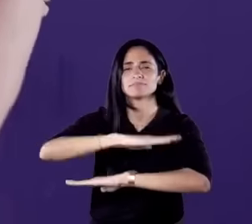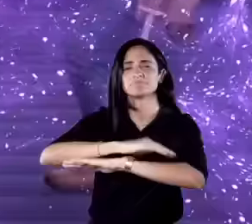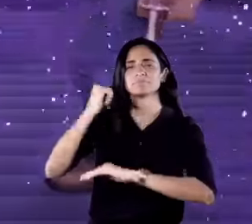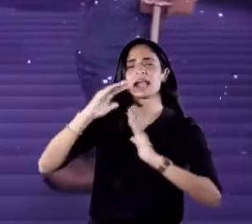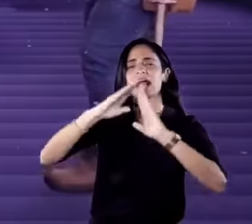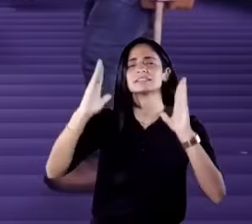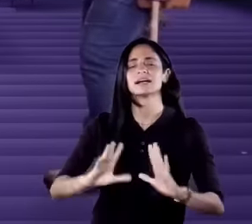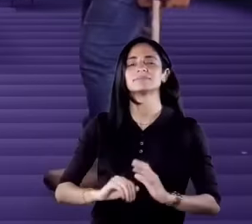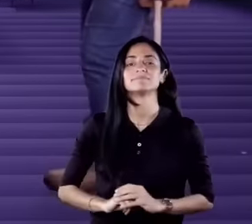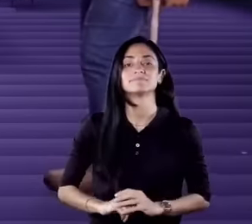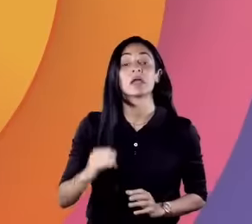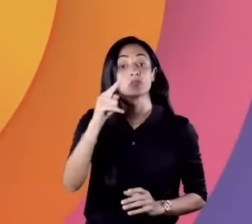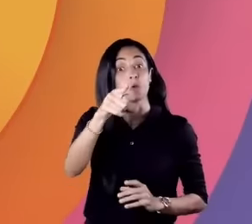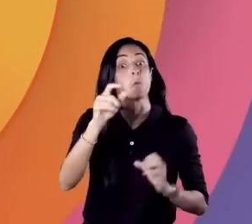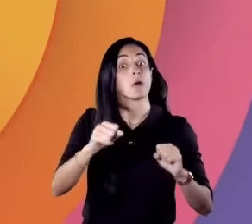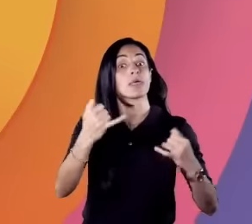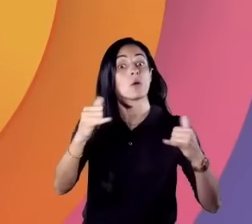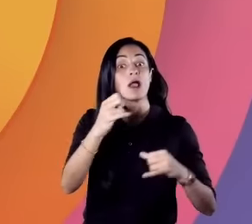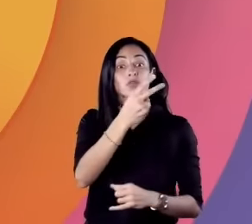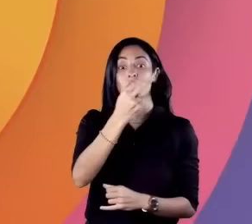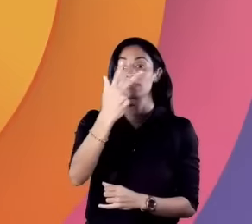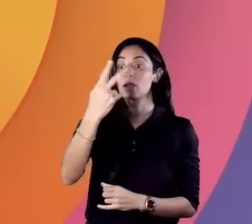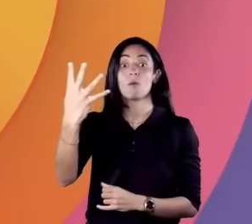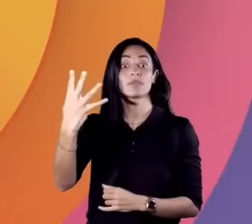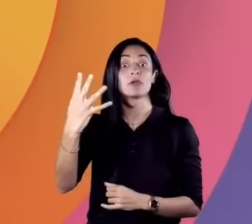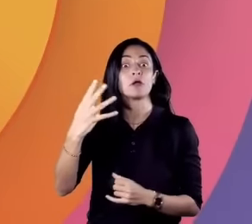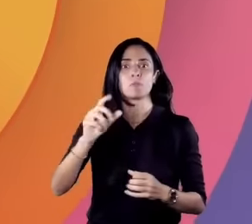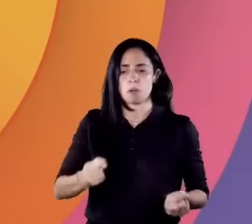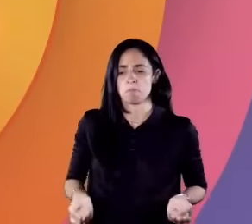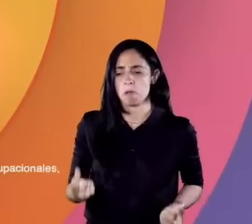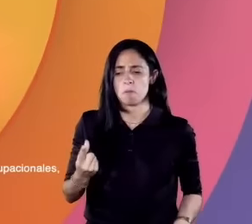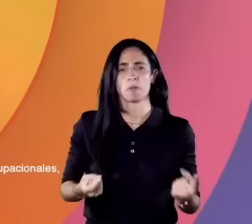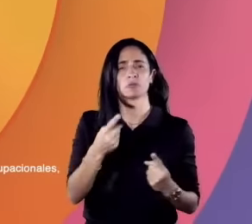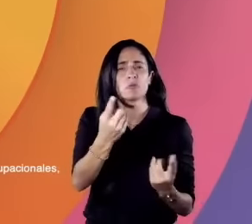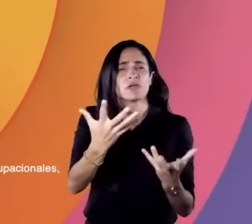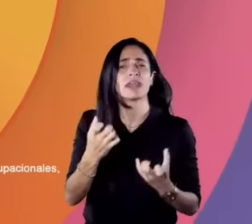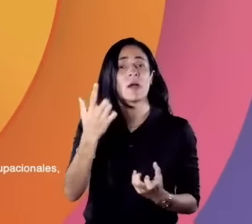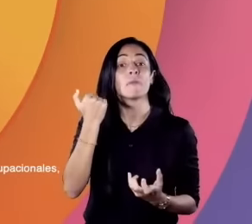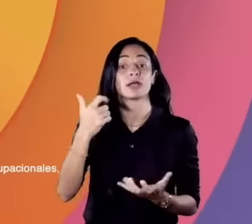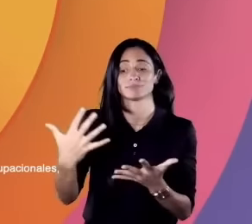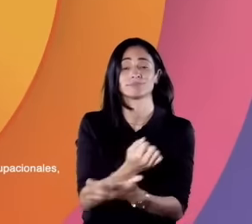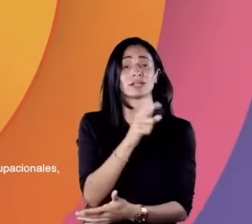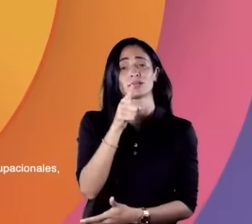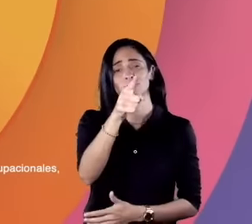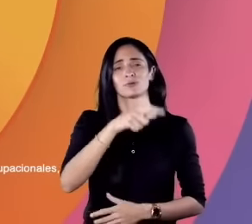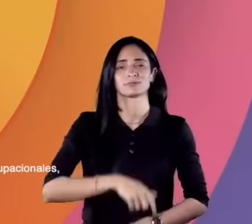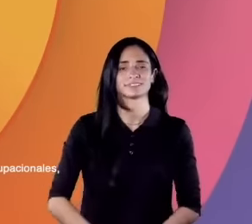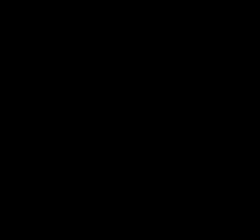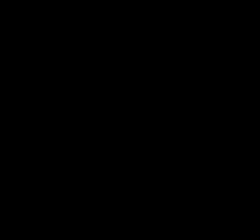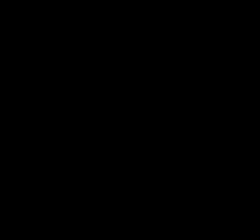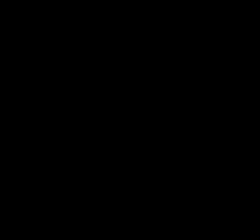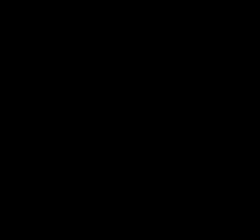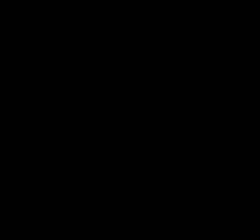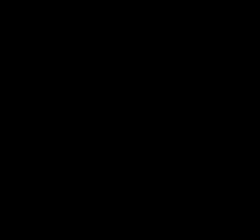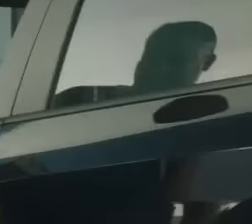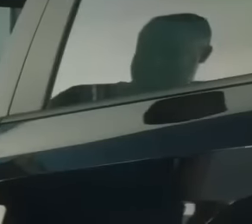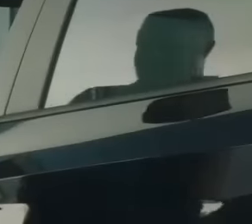terraza. Juega Pega 2, Pega 3 y Pega 4 y gástalo en lo que quieras, porque lo que quieras te lo dan los Pegas.